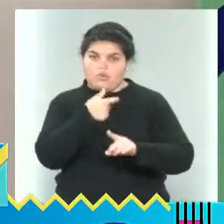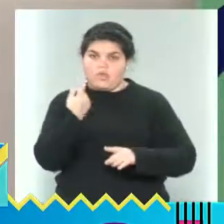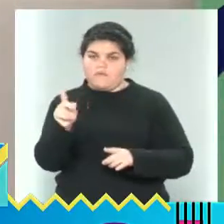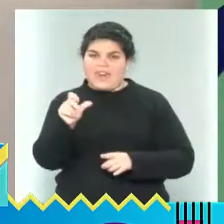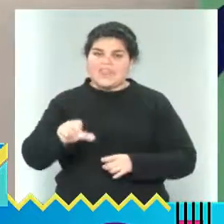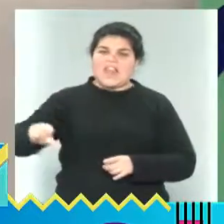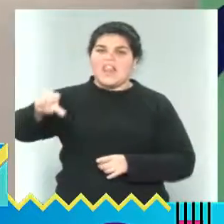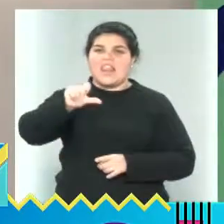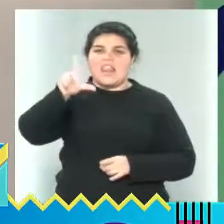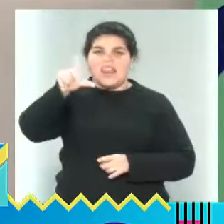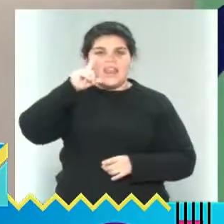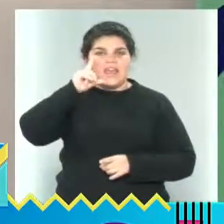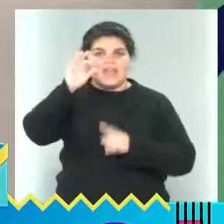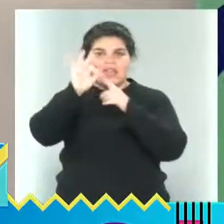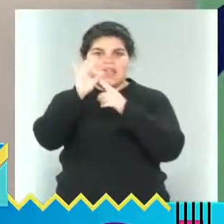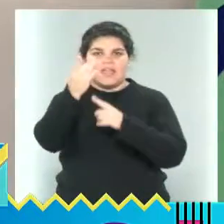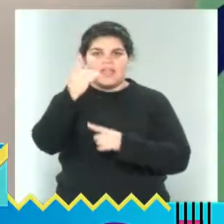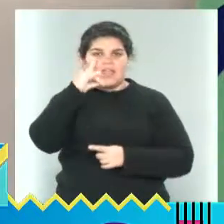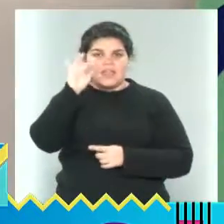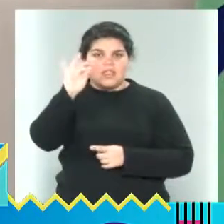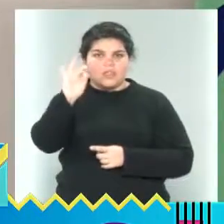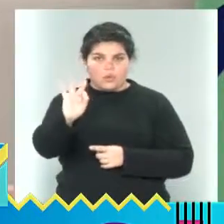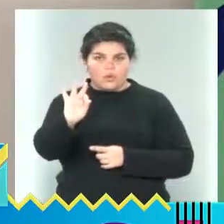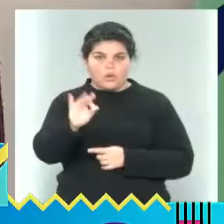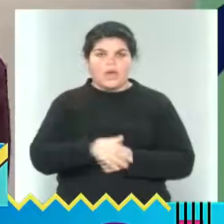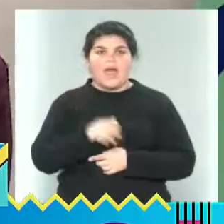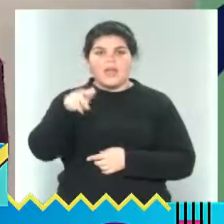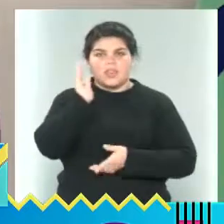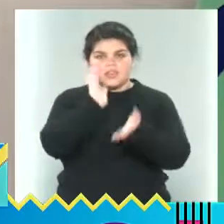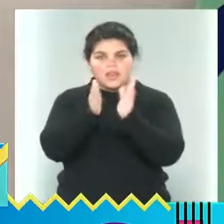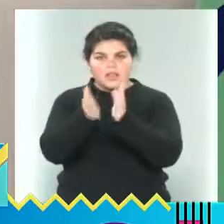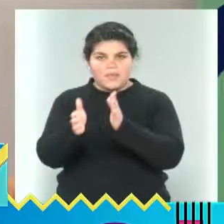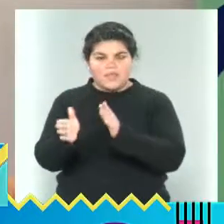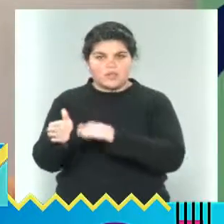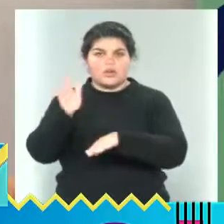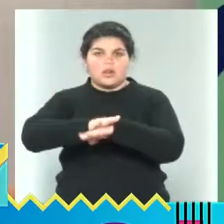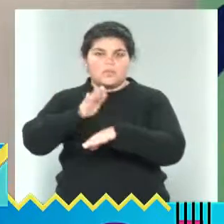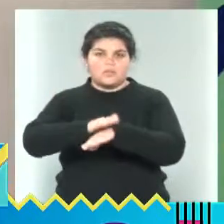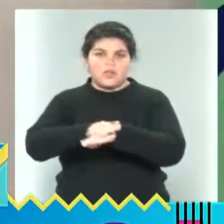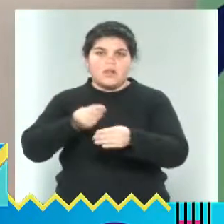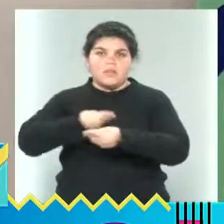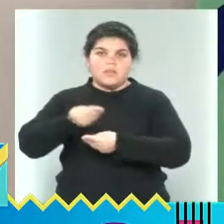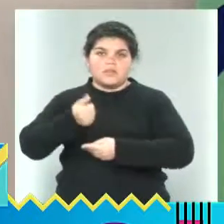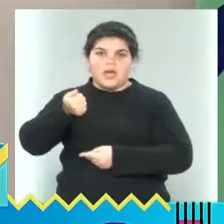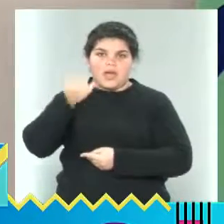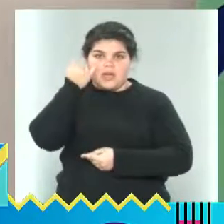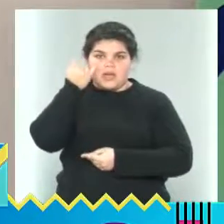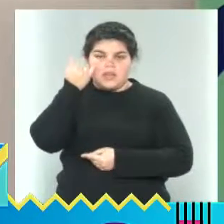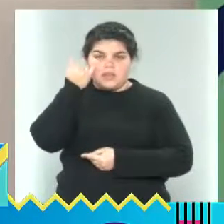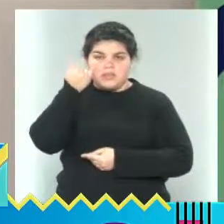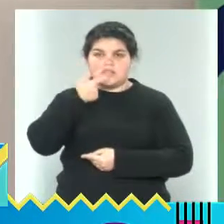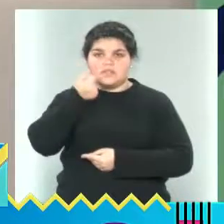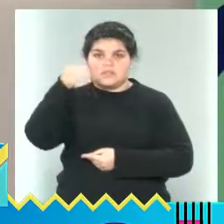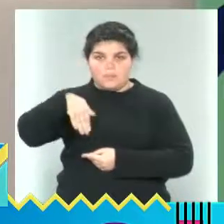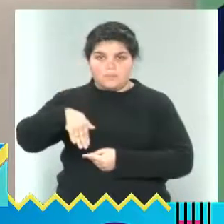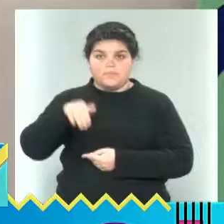Paramillos en Mendoza, que son conducidas con un tratamiento que le hace AISAM, por supuesto, previamente, son conducidas y una